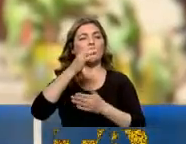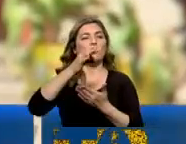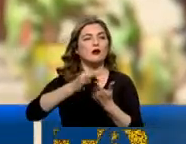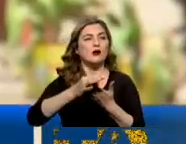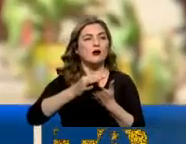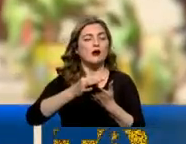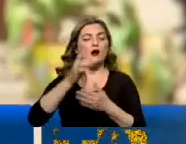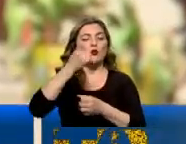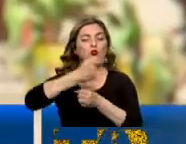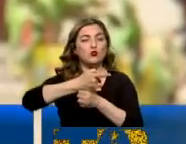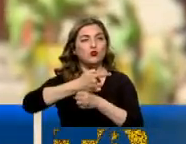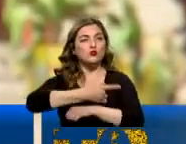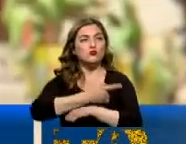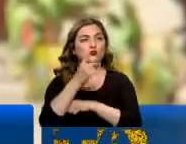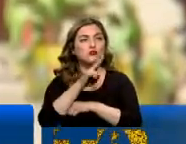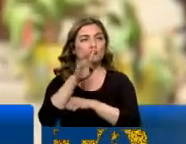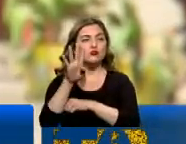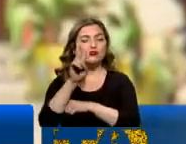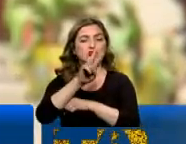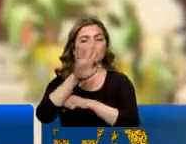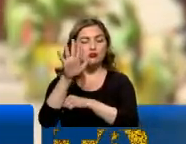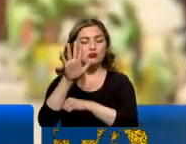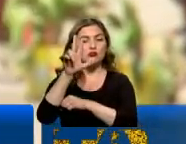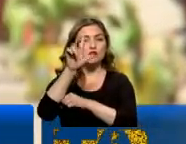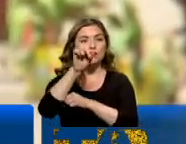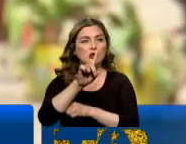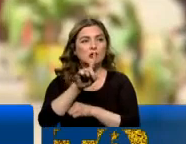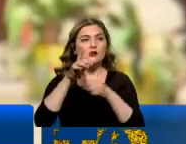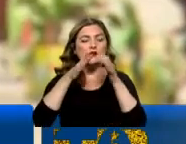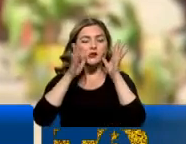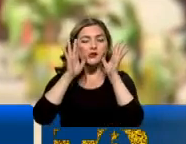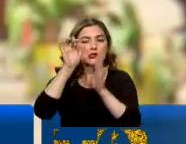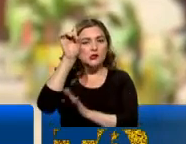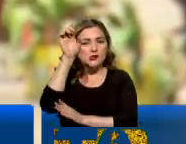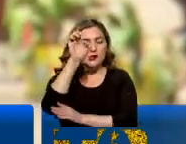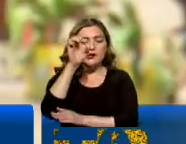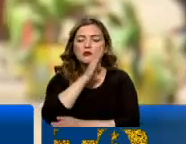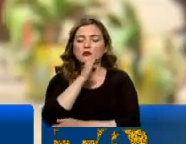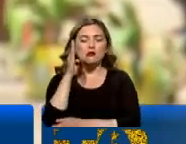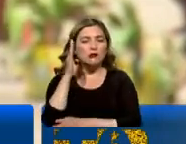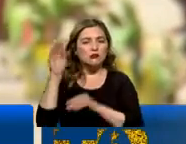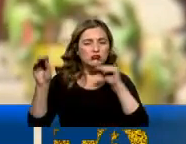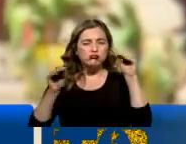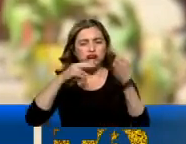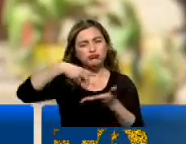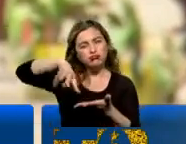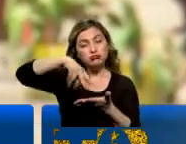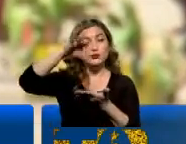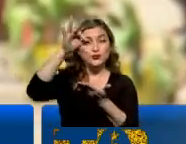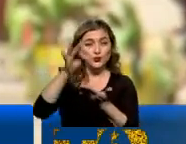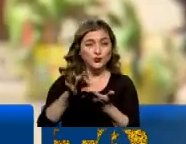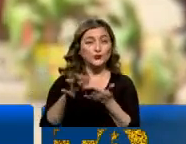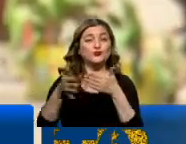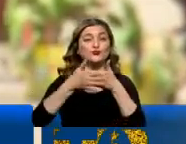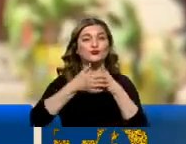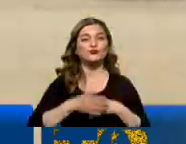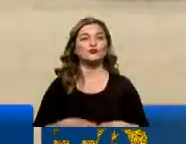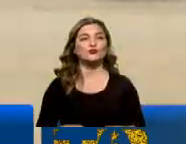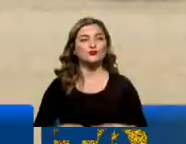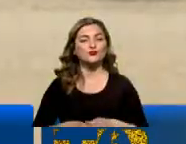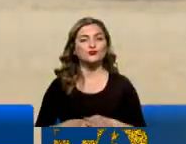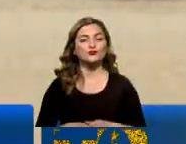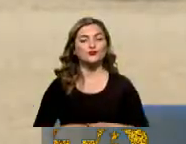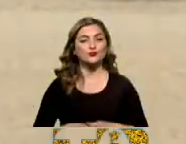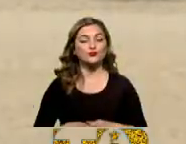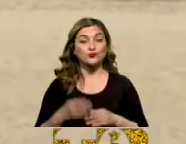días 24, 25, 31 de diciembre y 1 de enero los bares y discotecas de todo el cantón permanezcan cerrados.